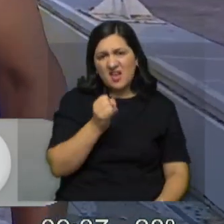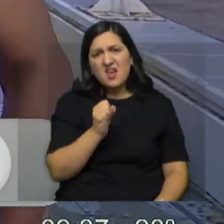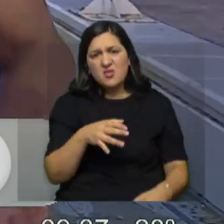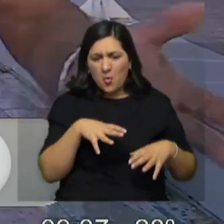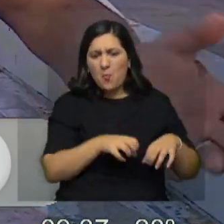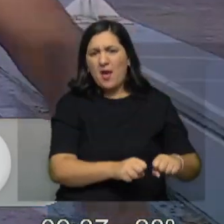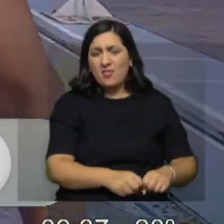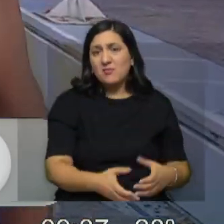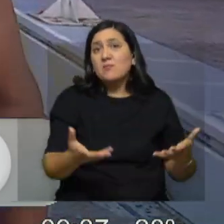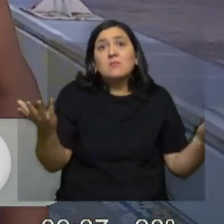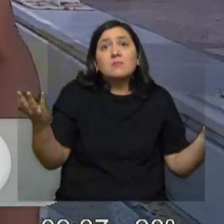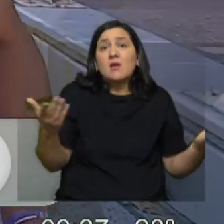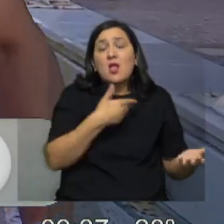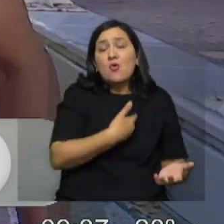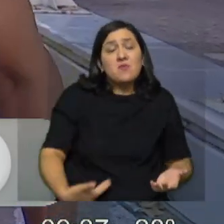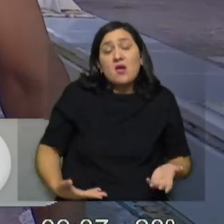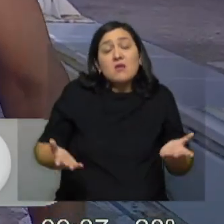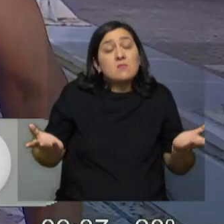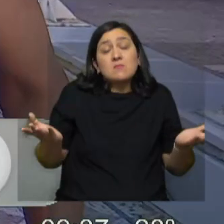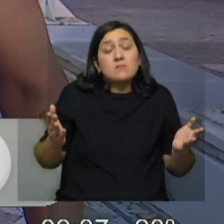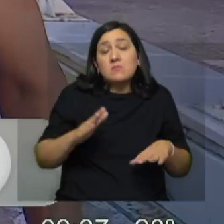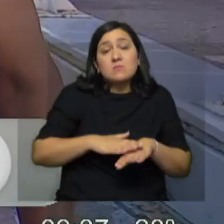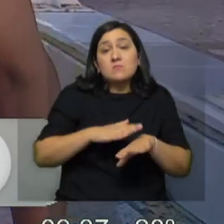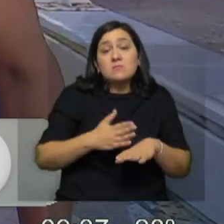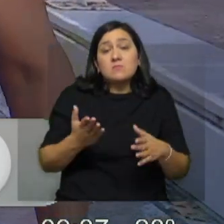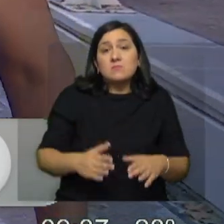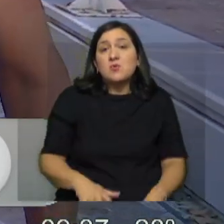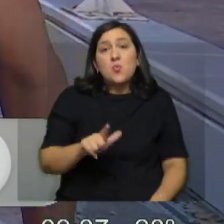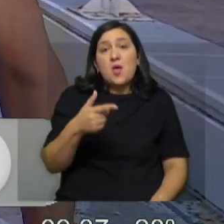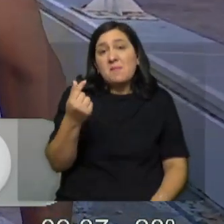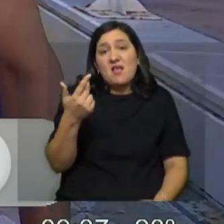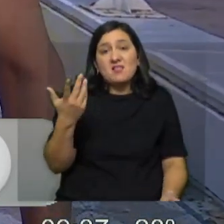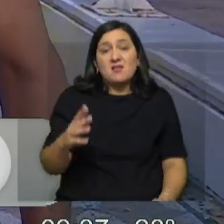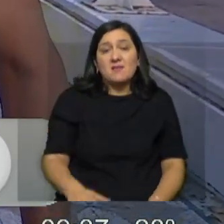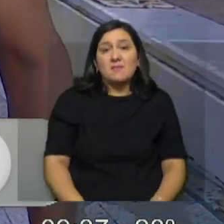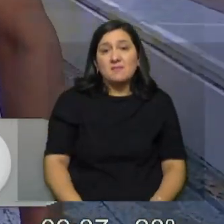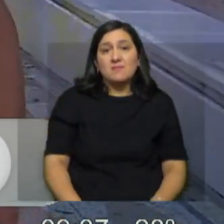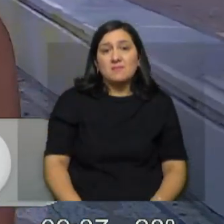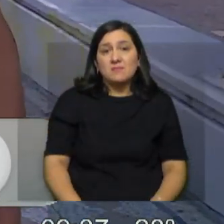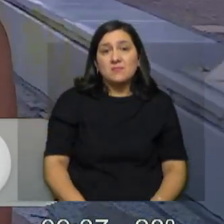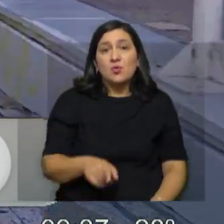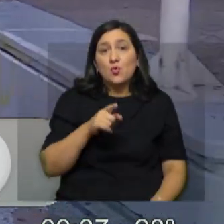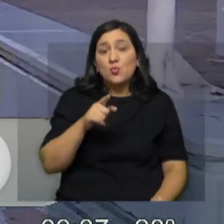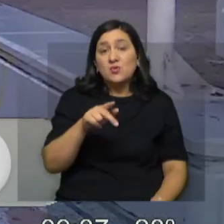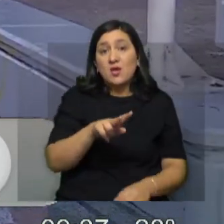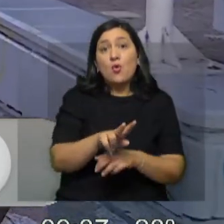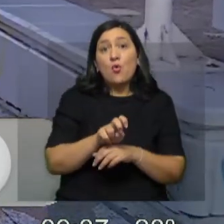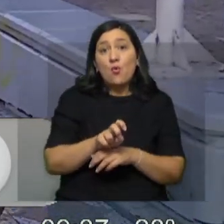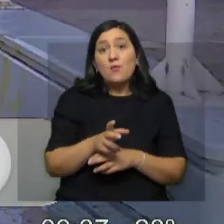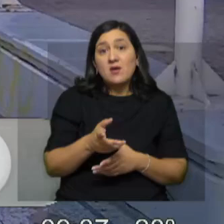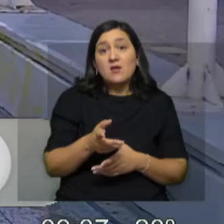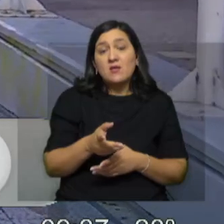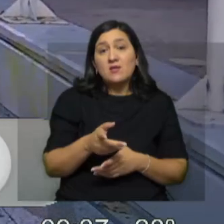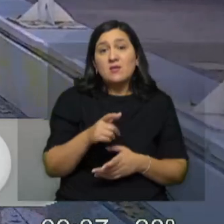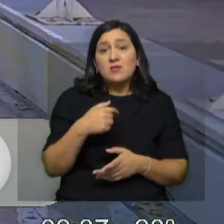ocupando. Y es lo que nos deja el gobierno, ocupar. No hay un mango. Claro, o sea, con lo que recolecta, digamos, con lo